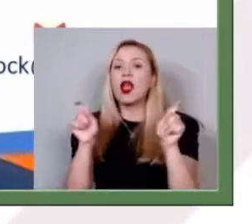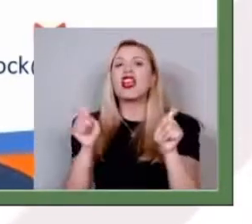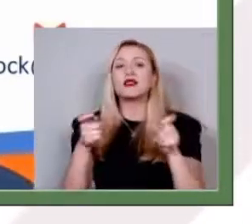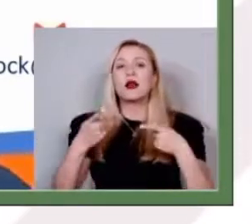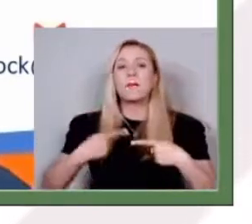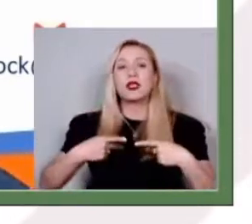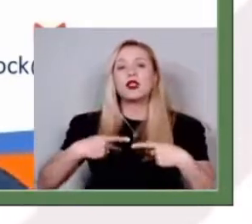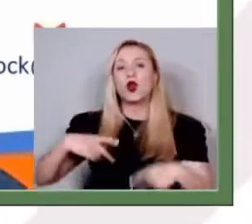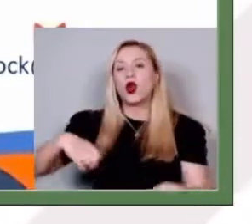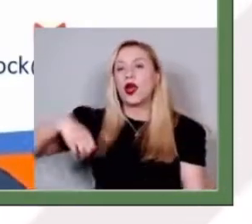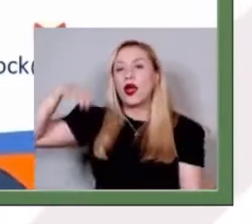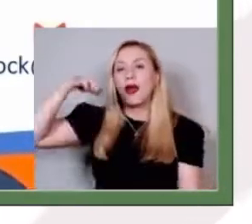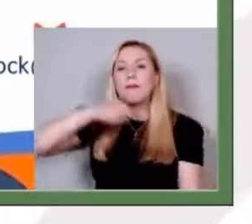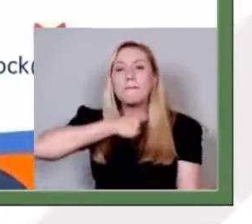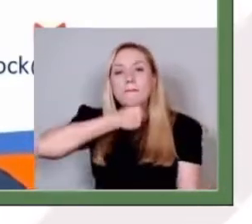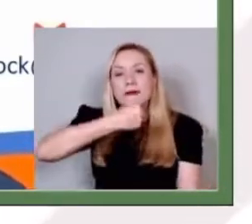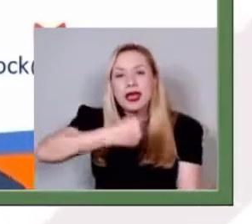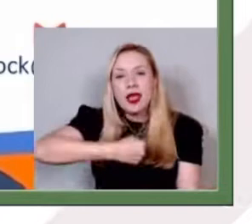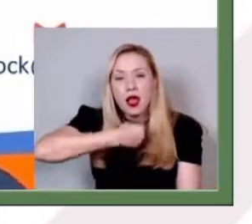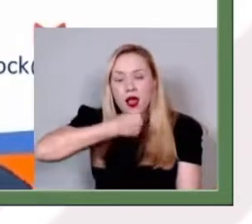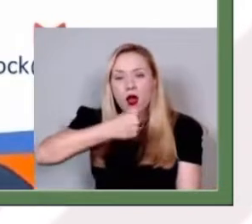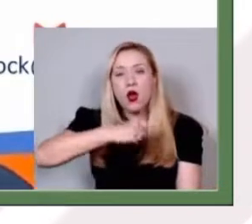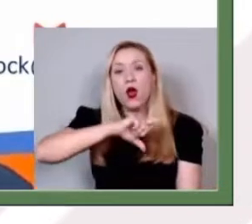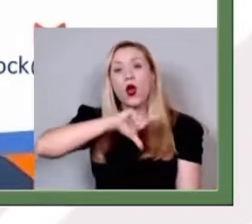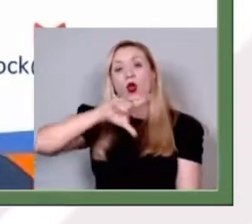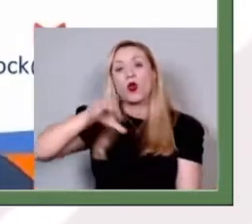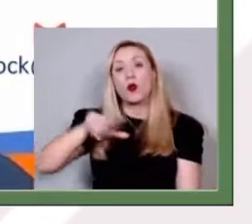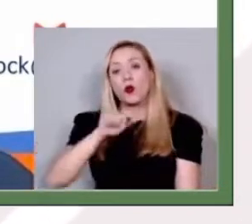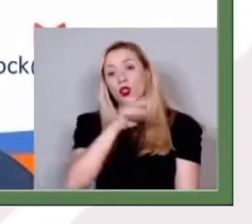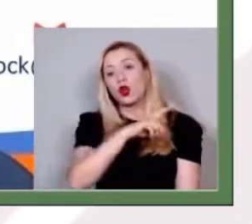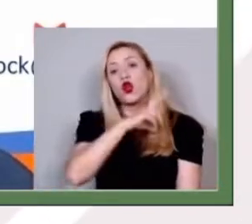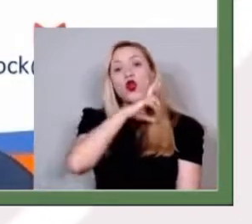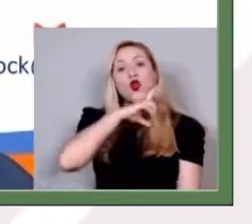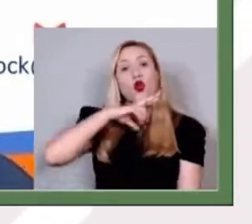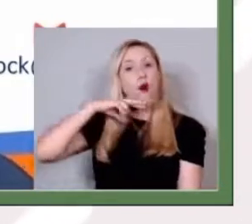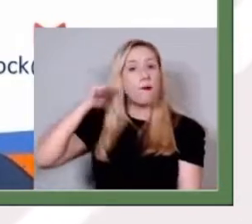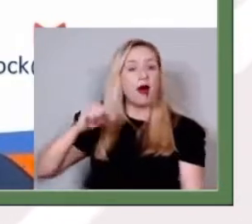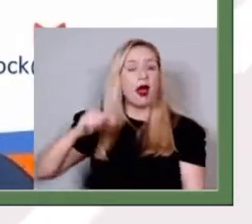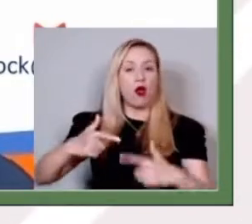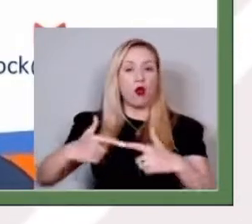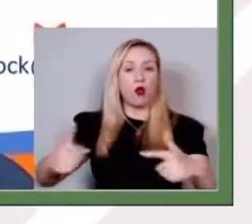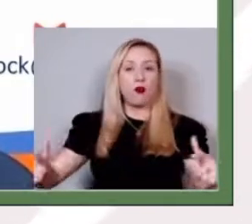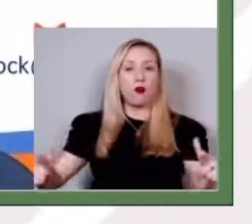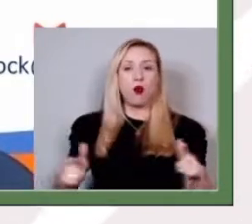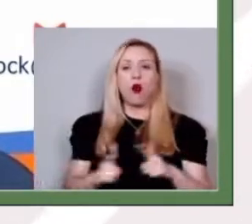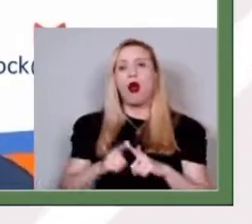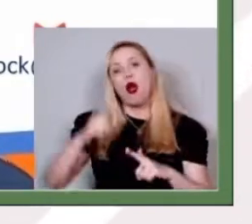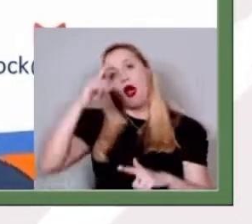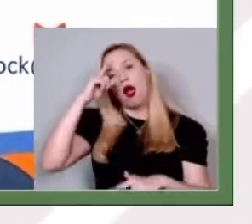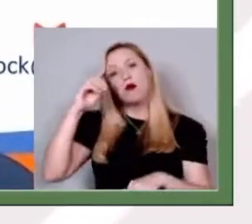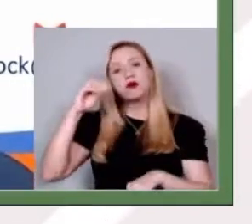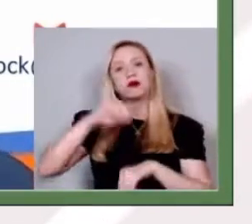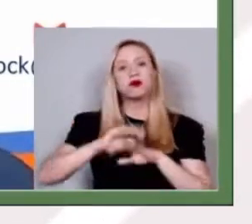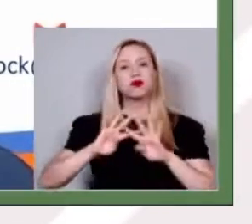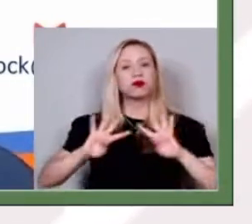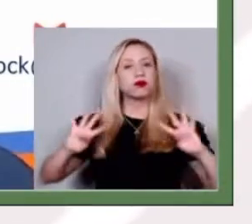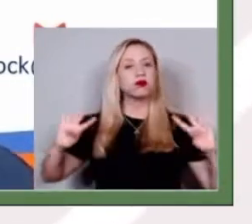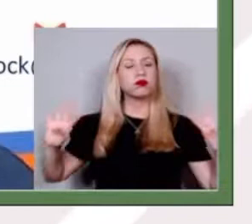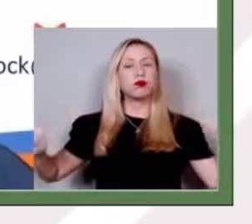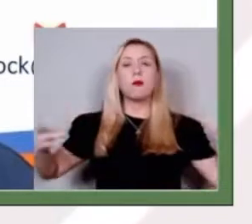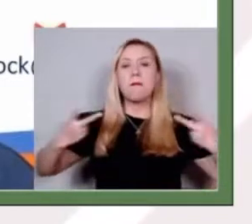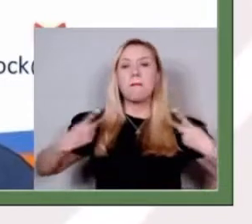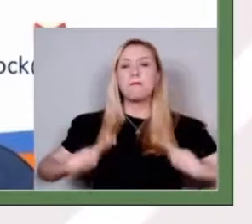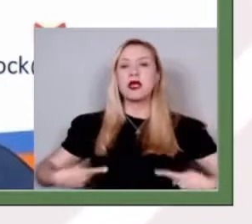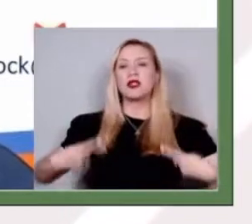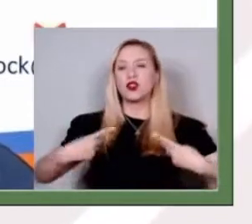los romanos, justamente es ahí donde surge el Senado, que era un grupo, una cohorte de personas